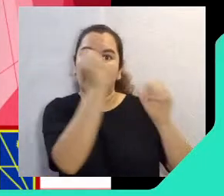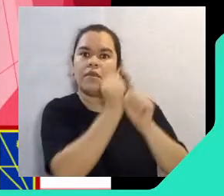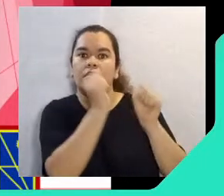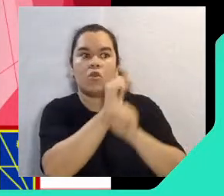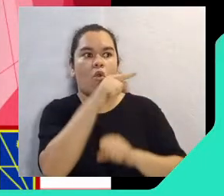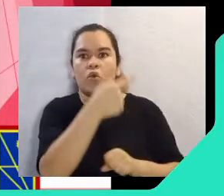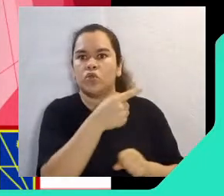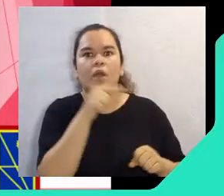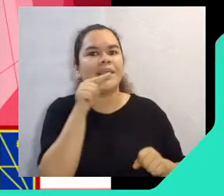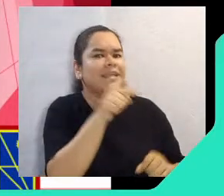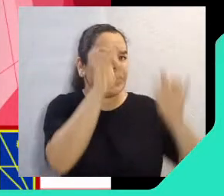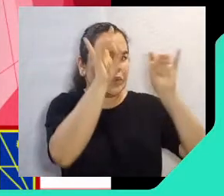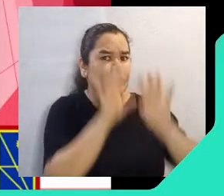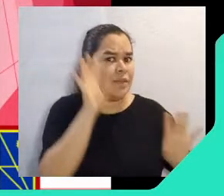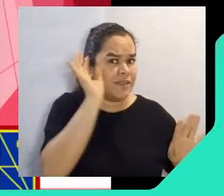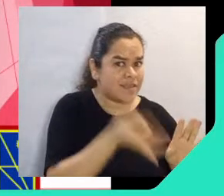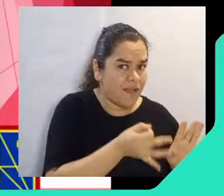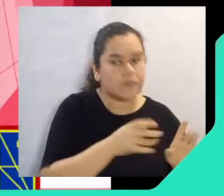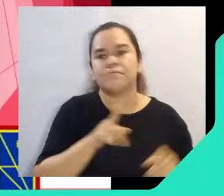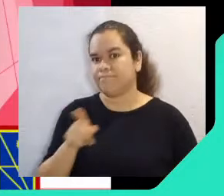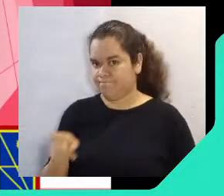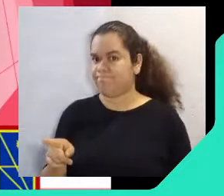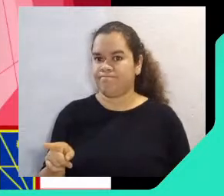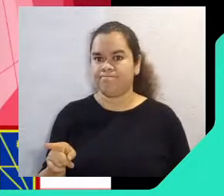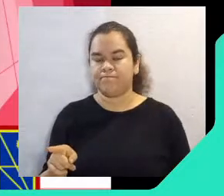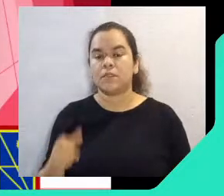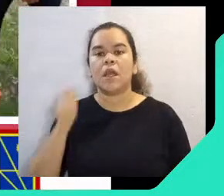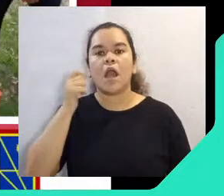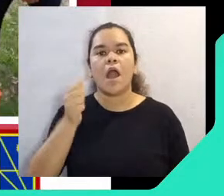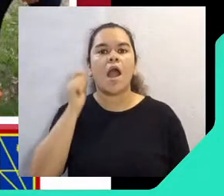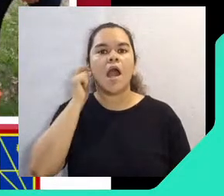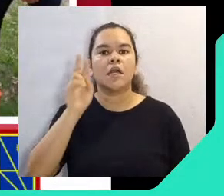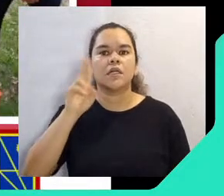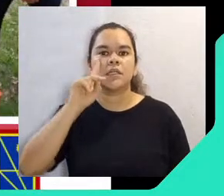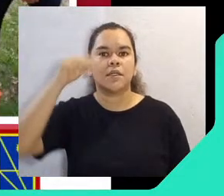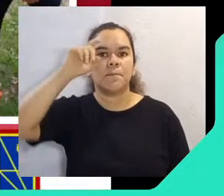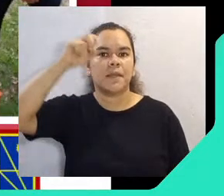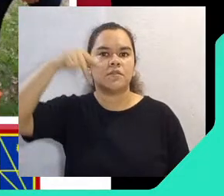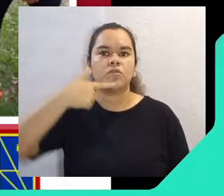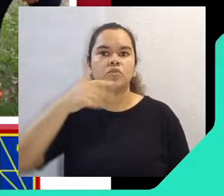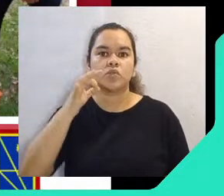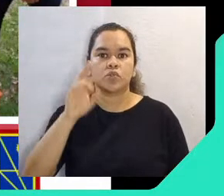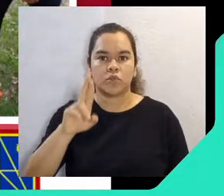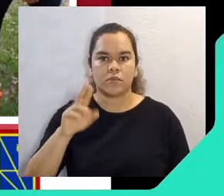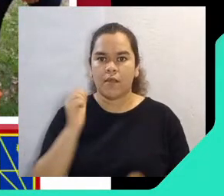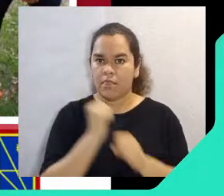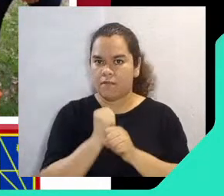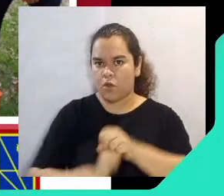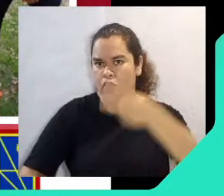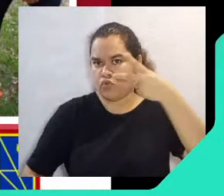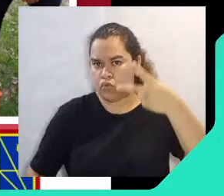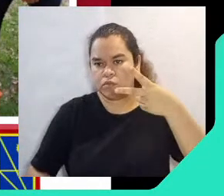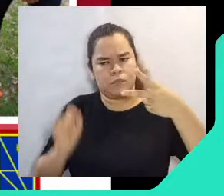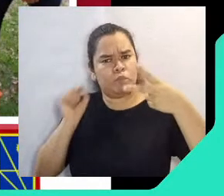realizan. El agrimensor tiene 2 tareas que solo él lo puede realizar, que es